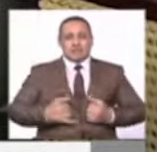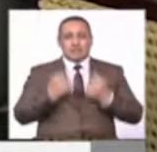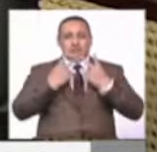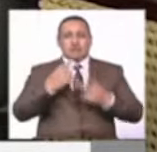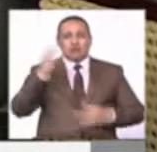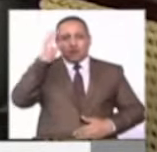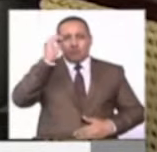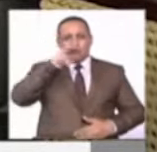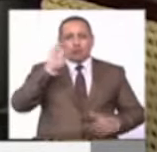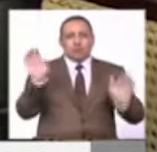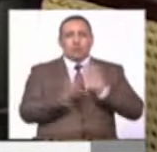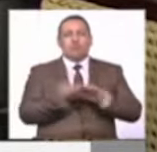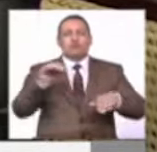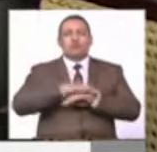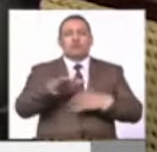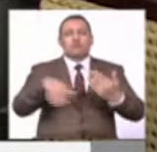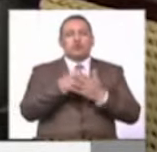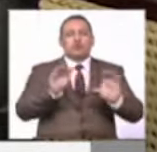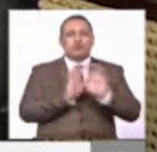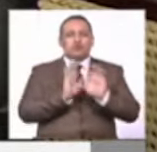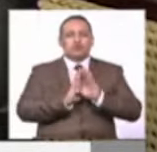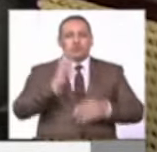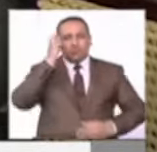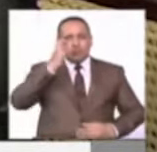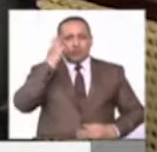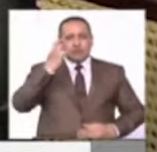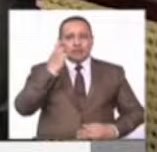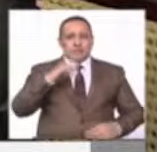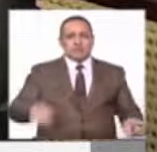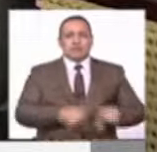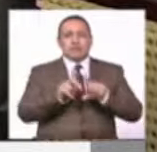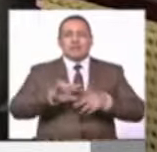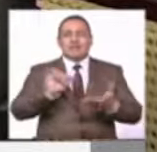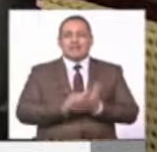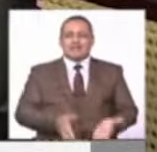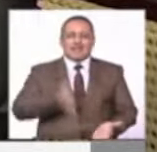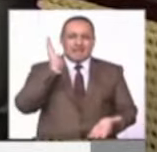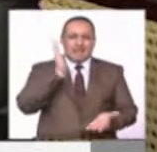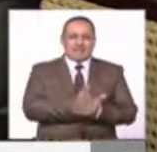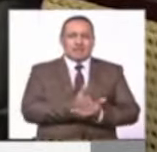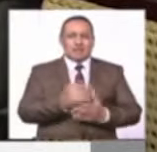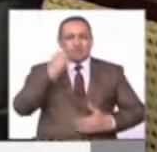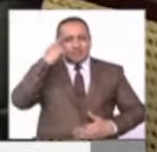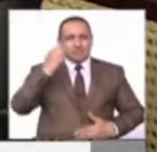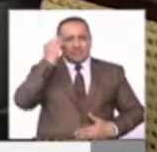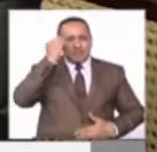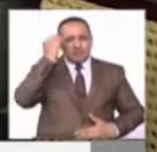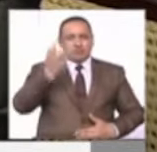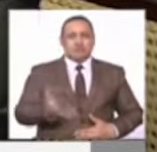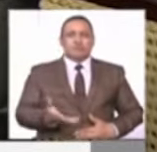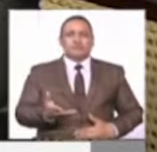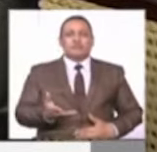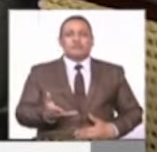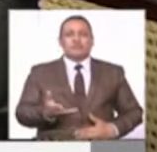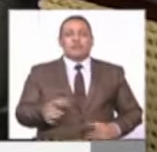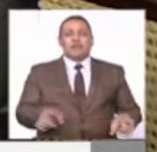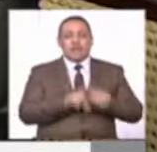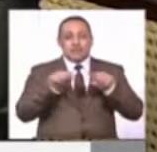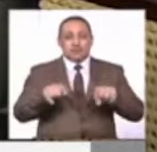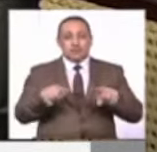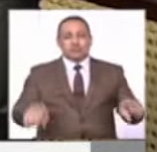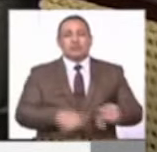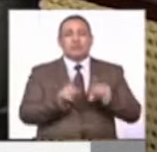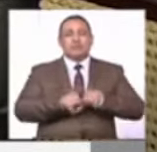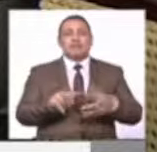criterios sobre la interpretación de la Constitución habría que sancionar al pensamiento disidente esto